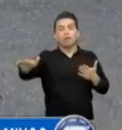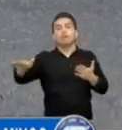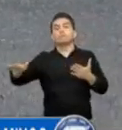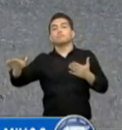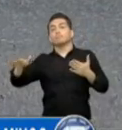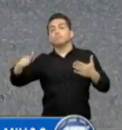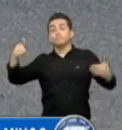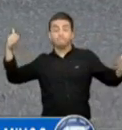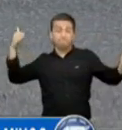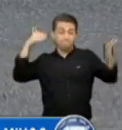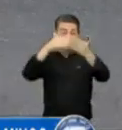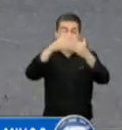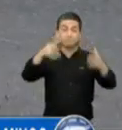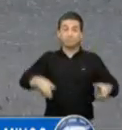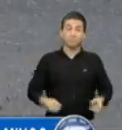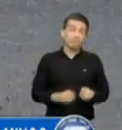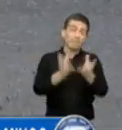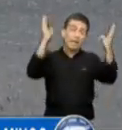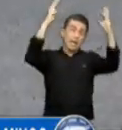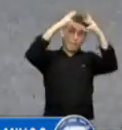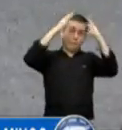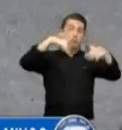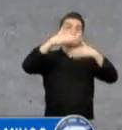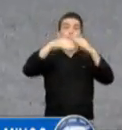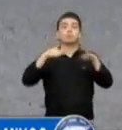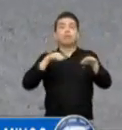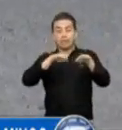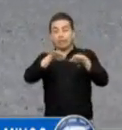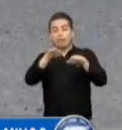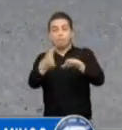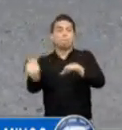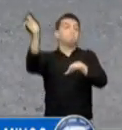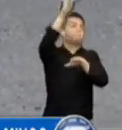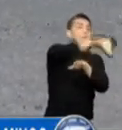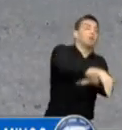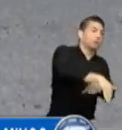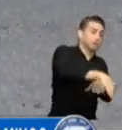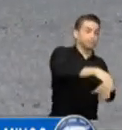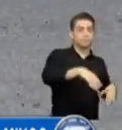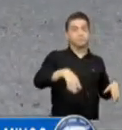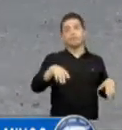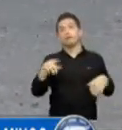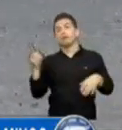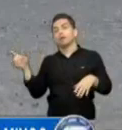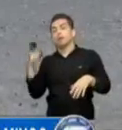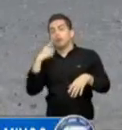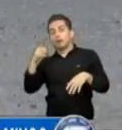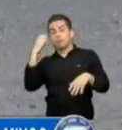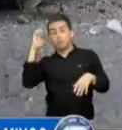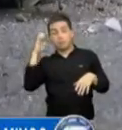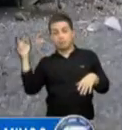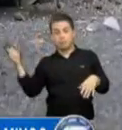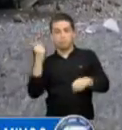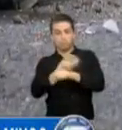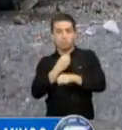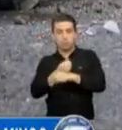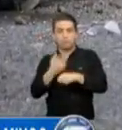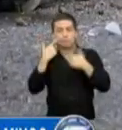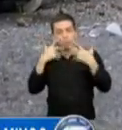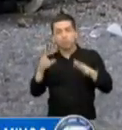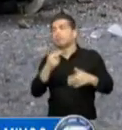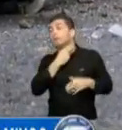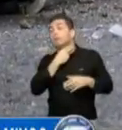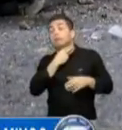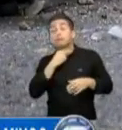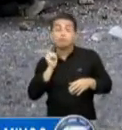árbol y luego cayera al carril contrario la emergencia fue atendida por bomberos voluntarios al revisar los signos vitales del motociclista